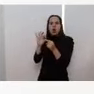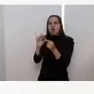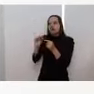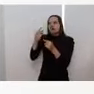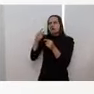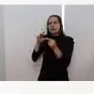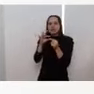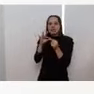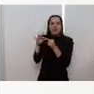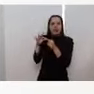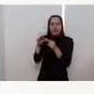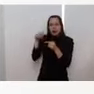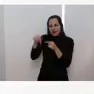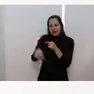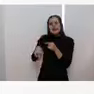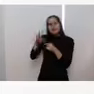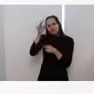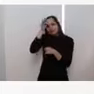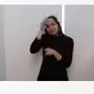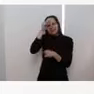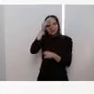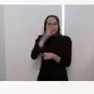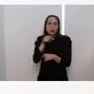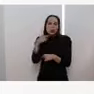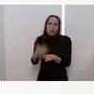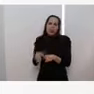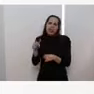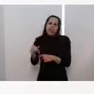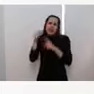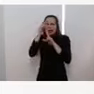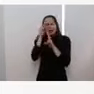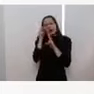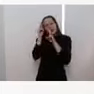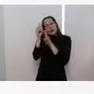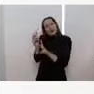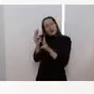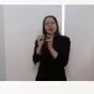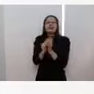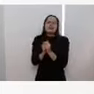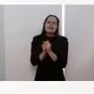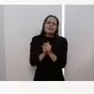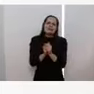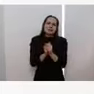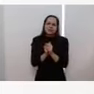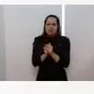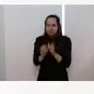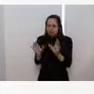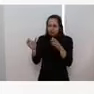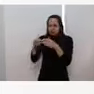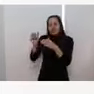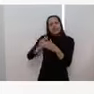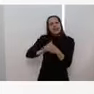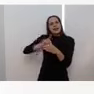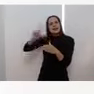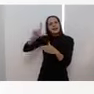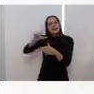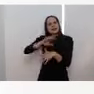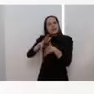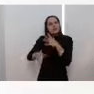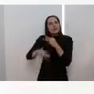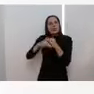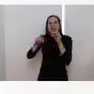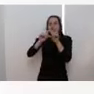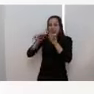institución y esto pues es un reconocimiento que se viene liderando y se viene teniendo en